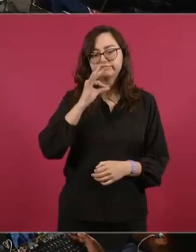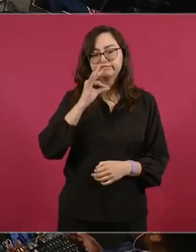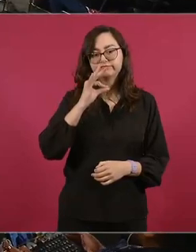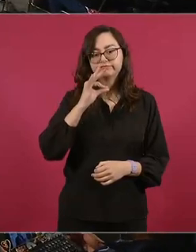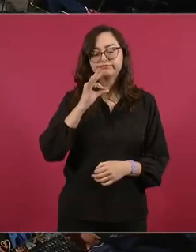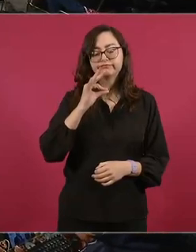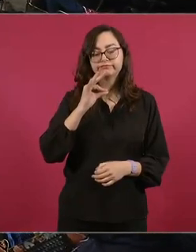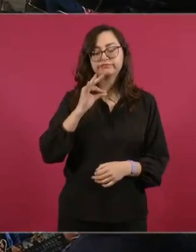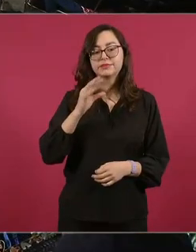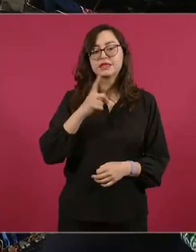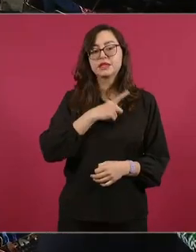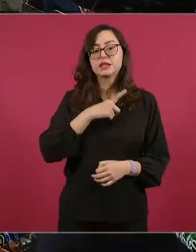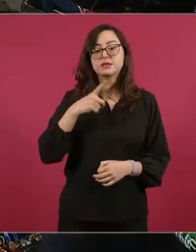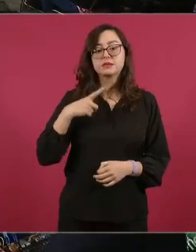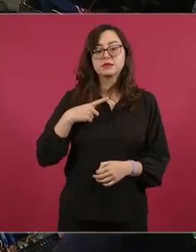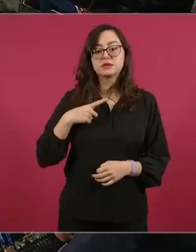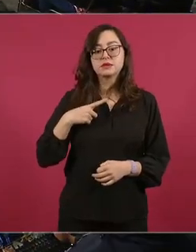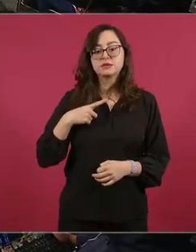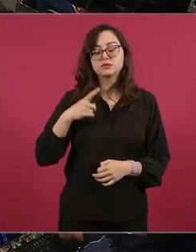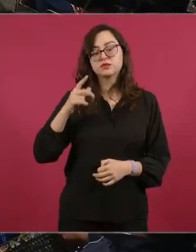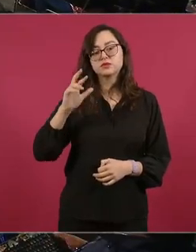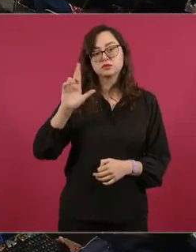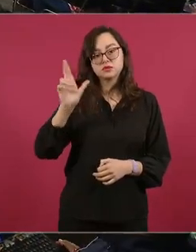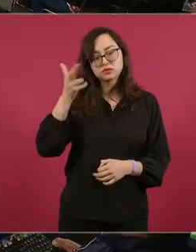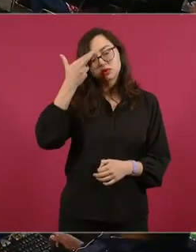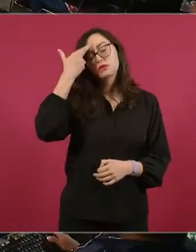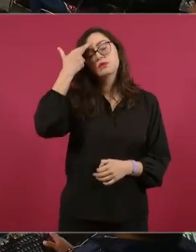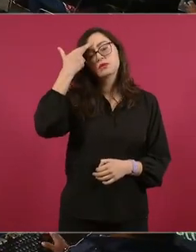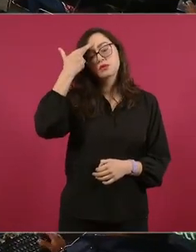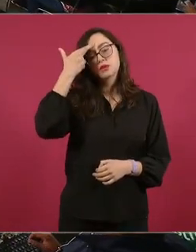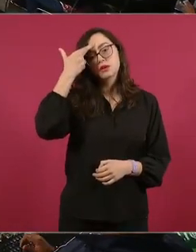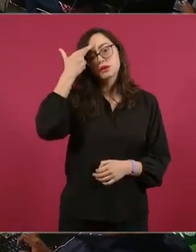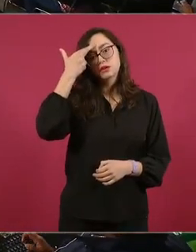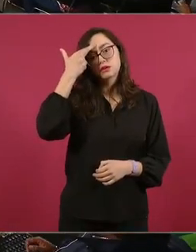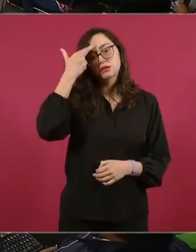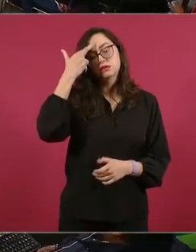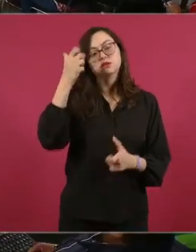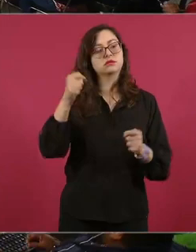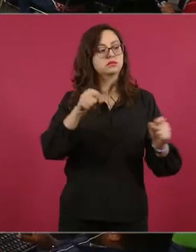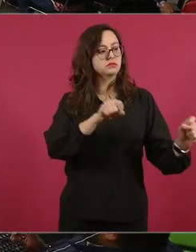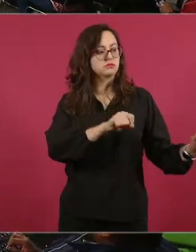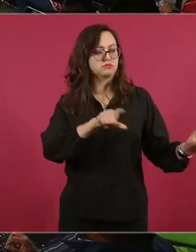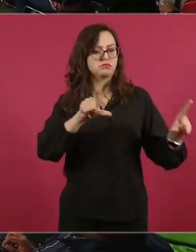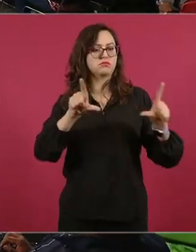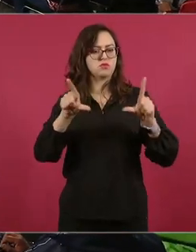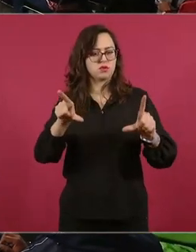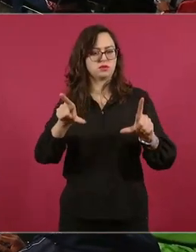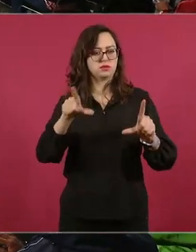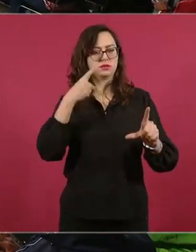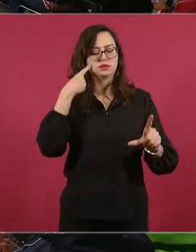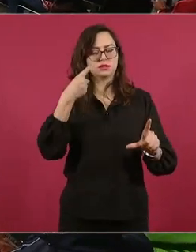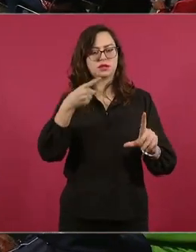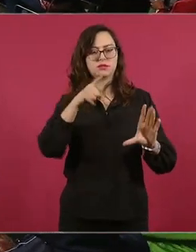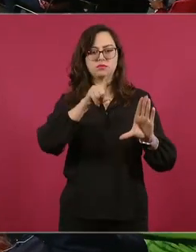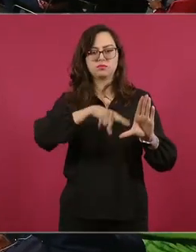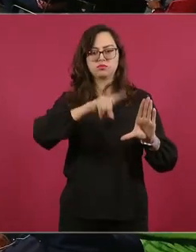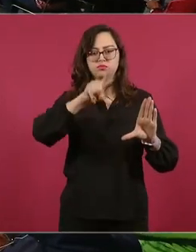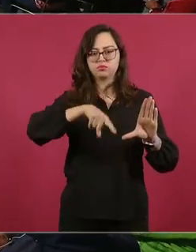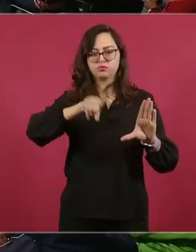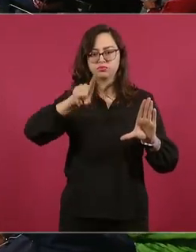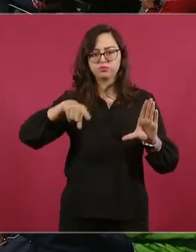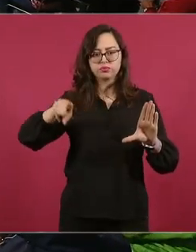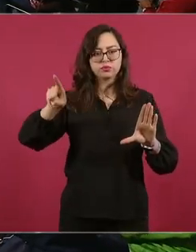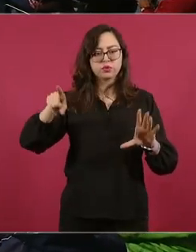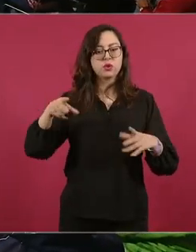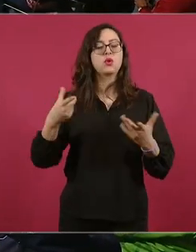Sería bueno que se repitiera la gráfica de cómo